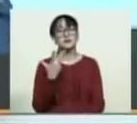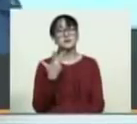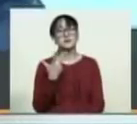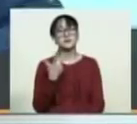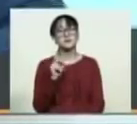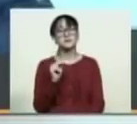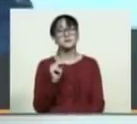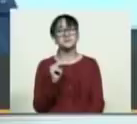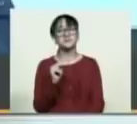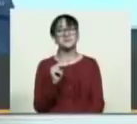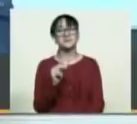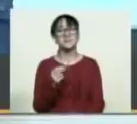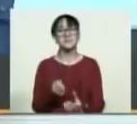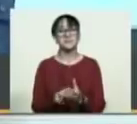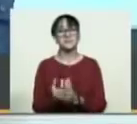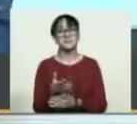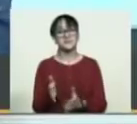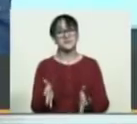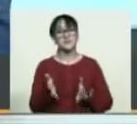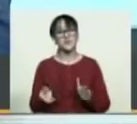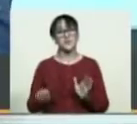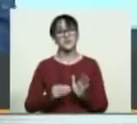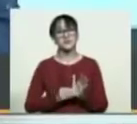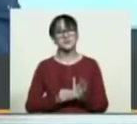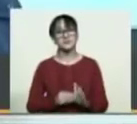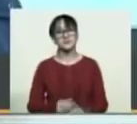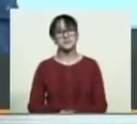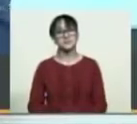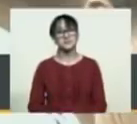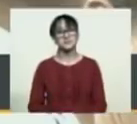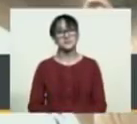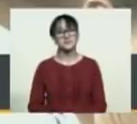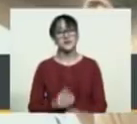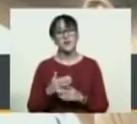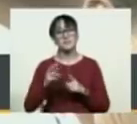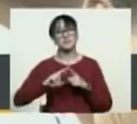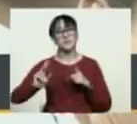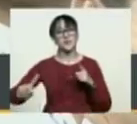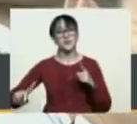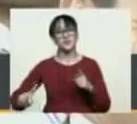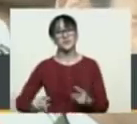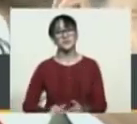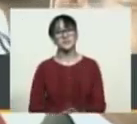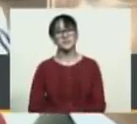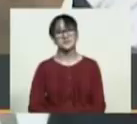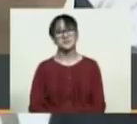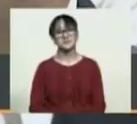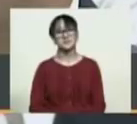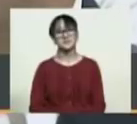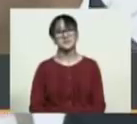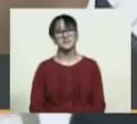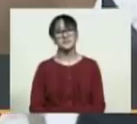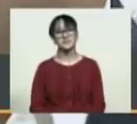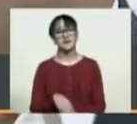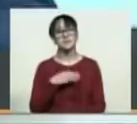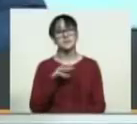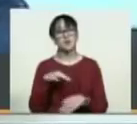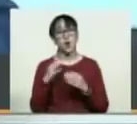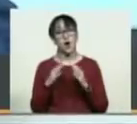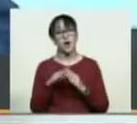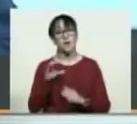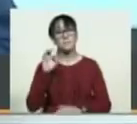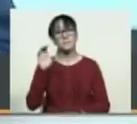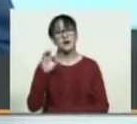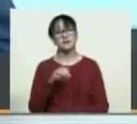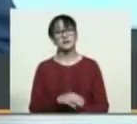el otro enchufe. Sí, les queda todavía espacio, un corrientazo. La gran misión Hogares de la Patria es la gran